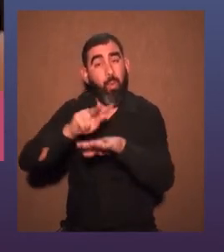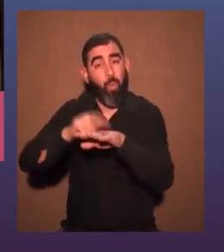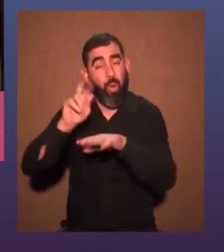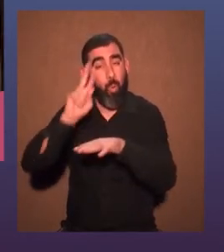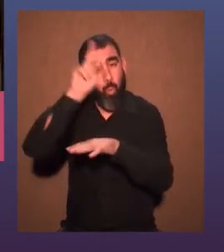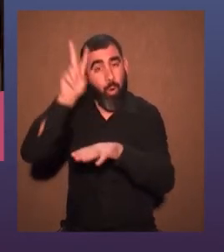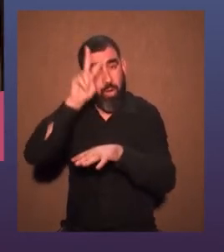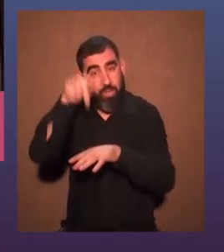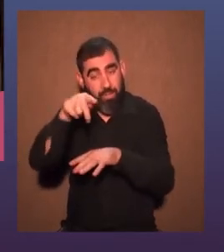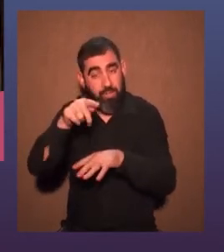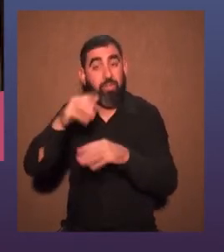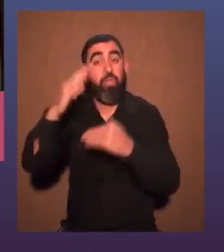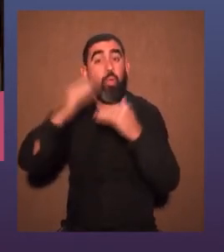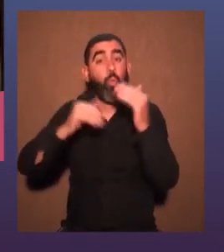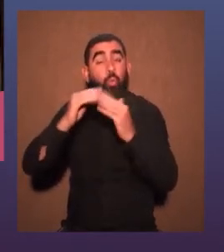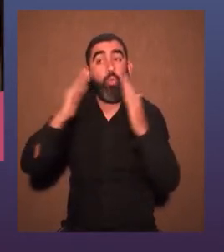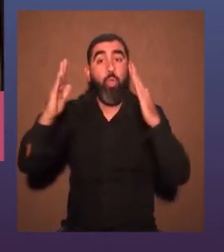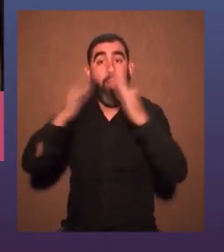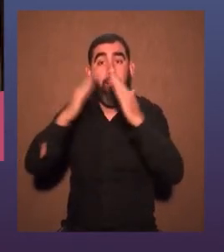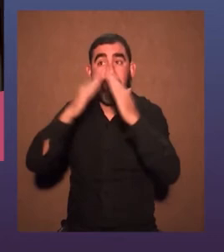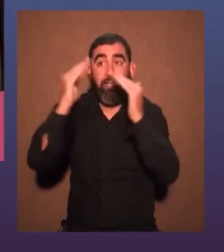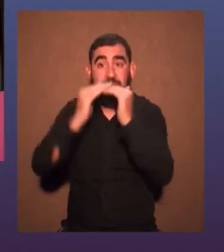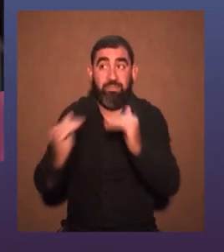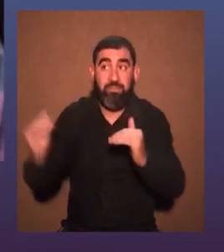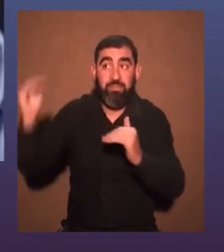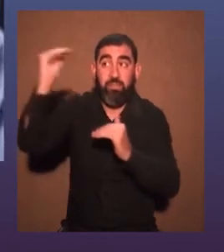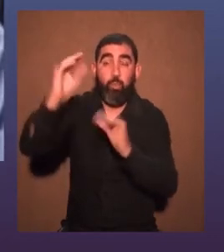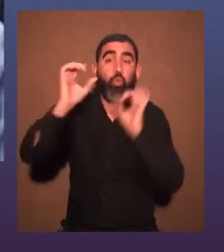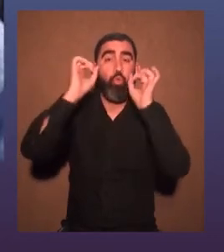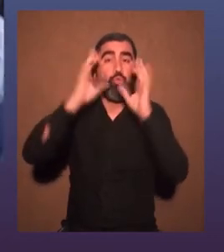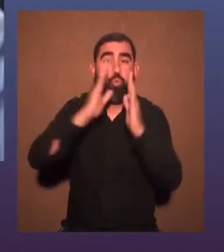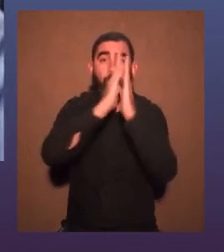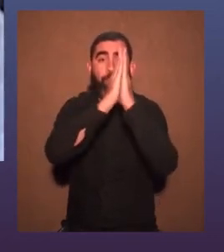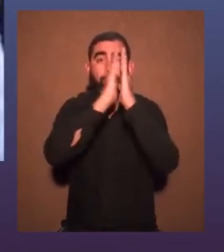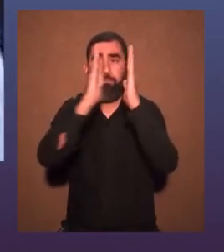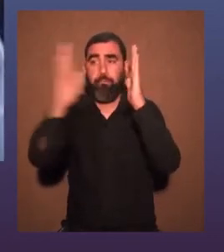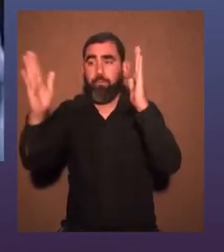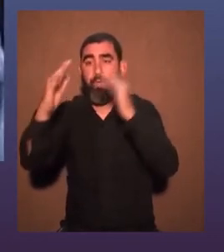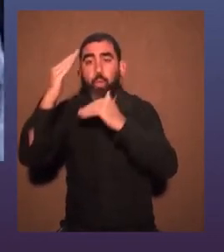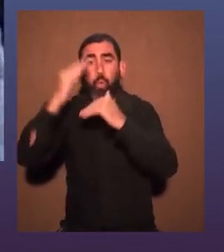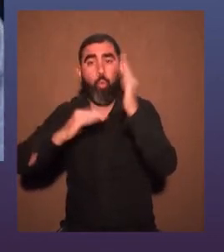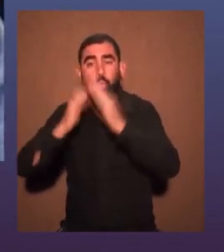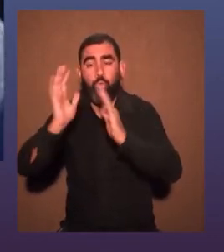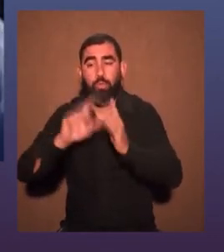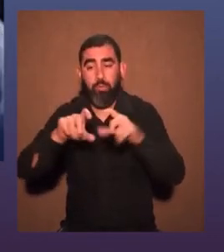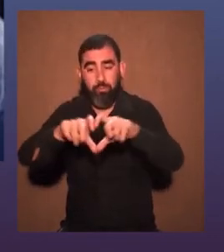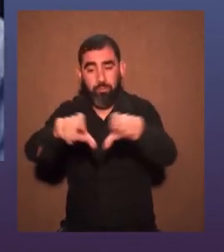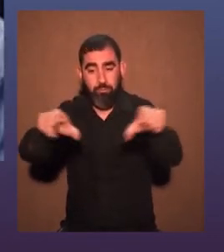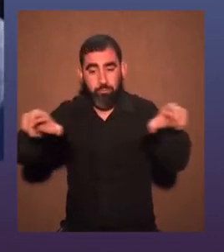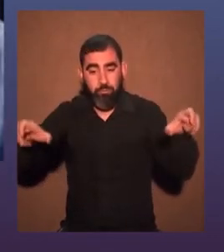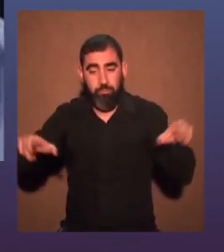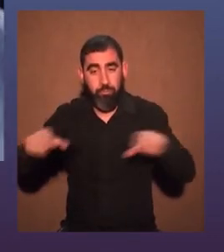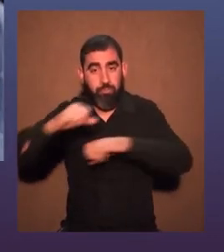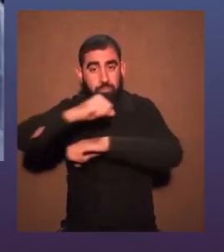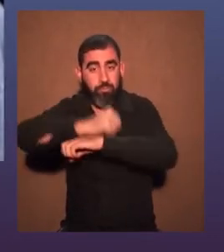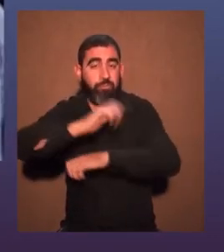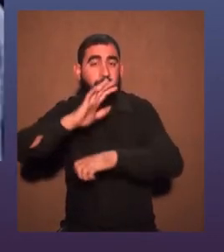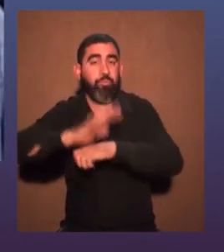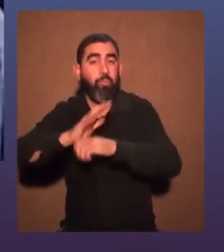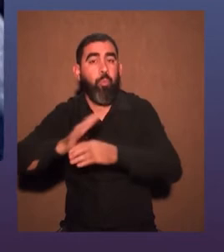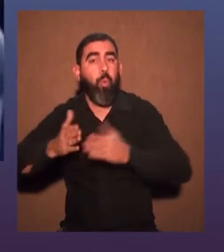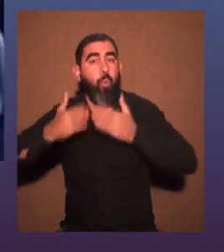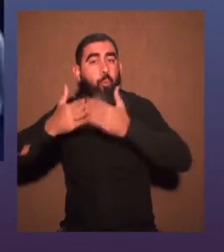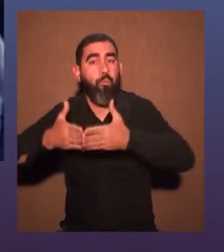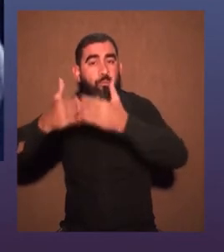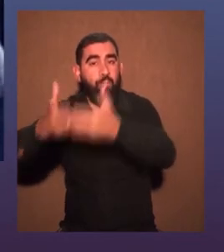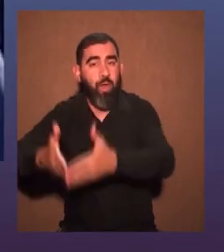el segundo piso tenía únicamente una biblioteca, y se mandó construir allí un balcón con forma de proa, de barco,